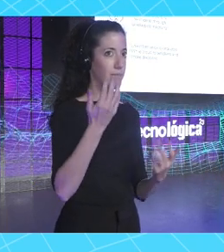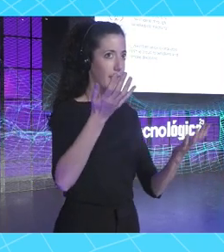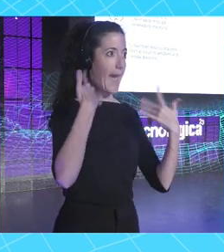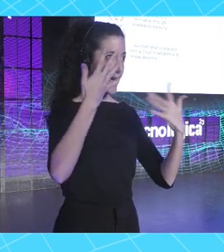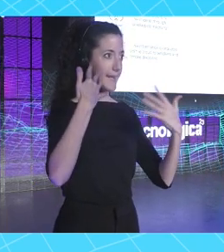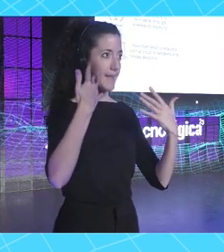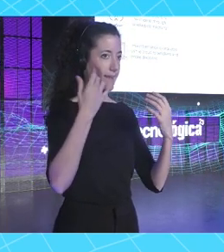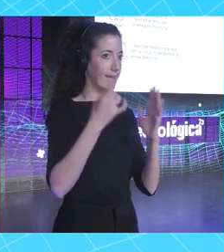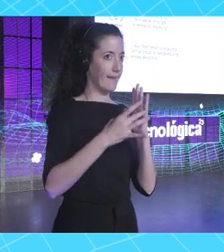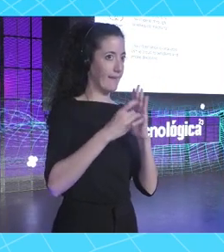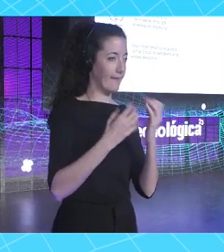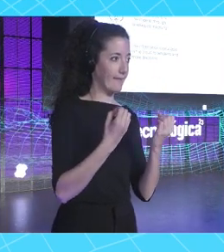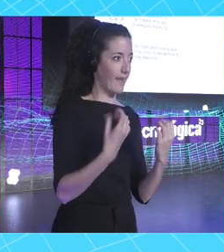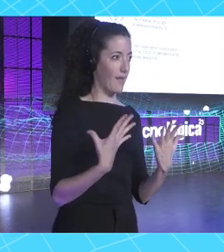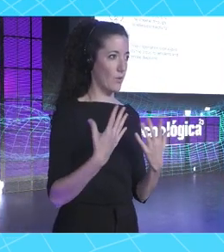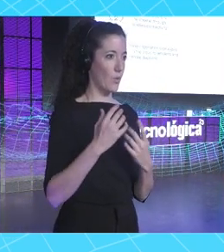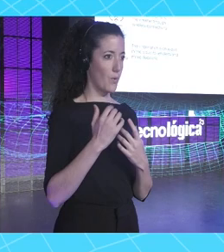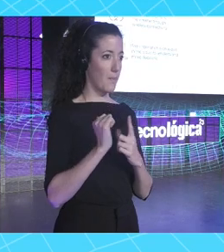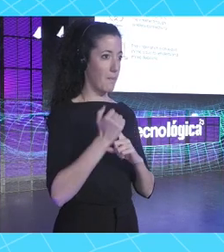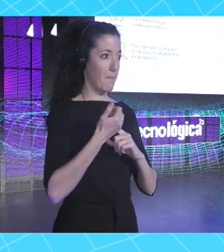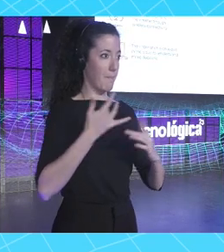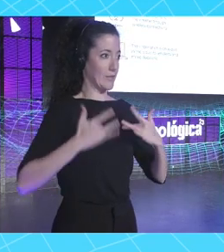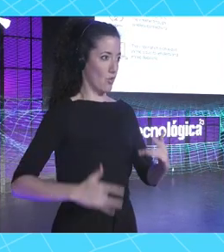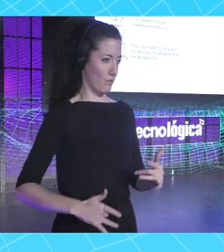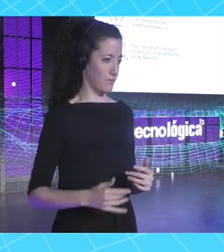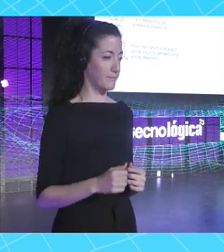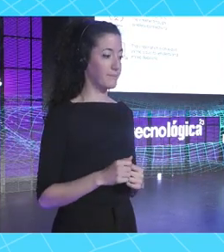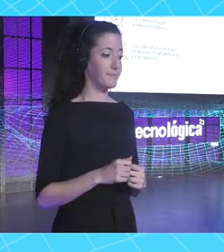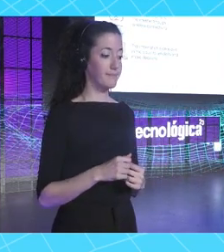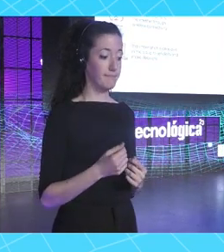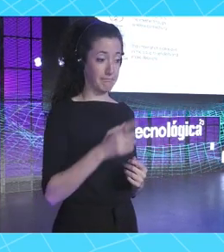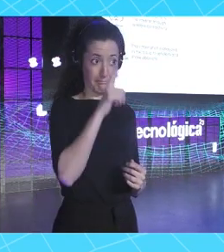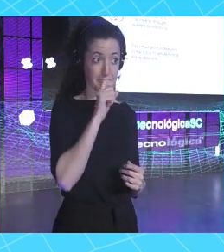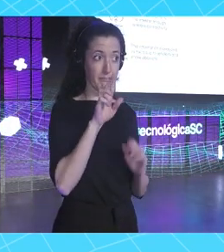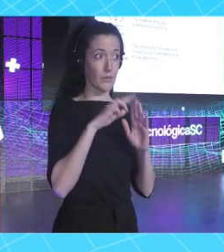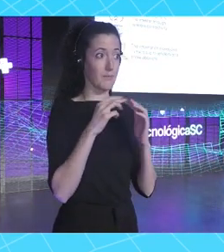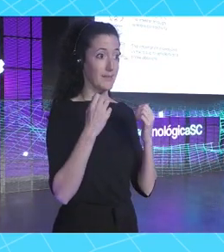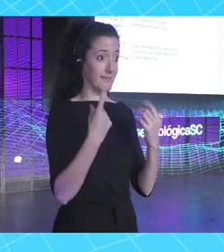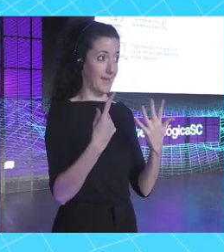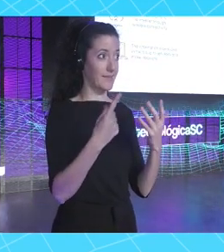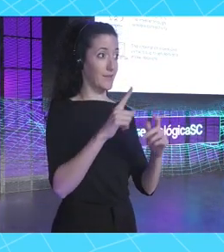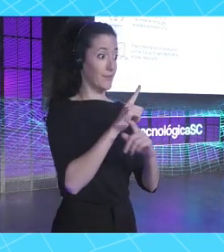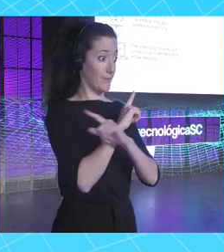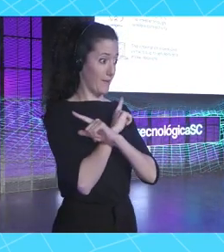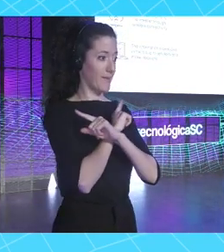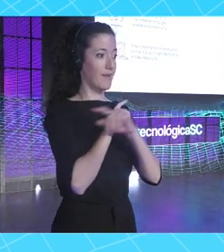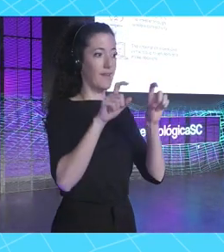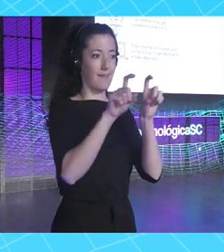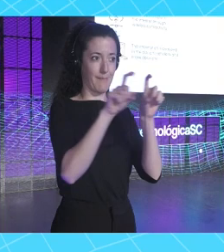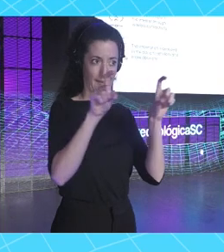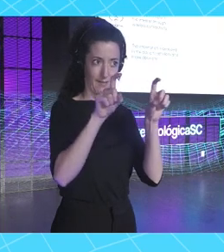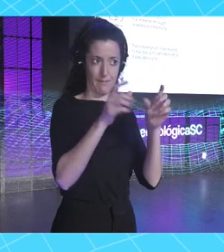detectar cualquier cosa Vale entonces 2006 noviembre creamos esta empresa y